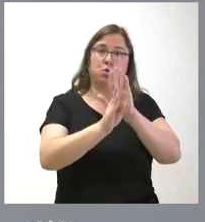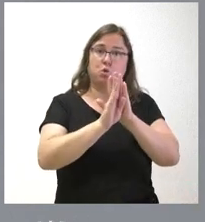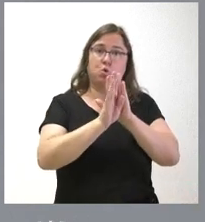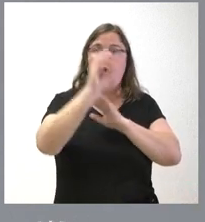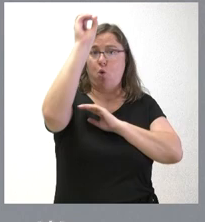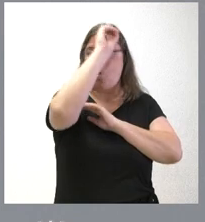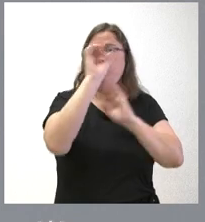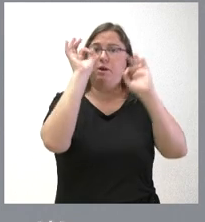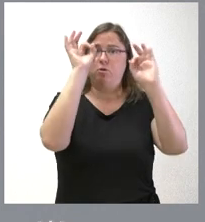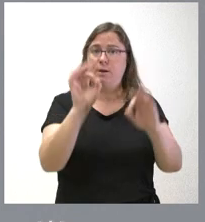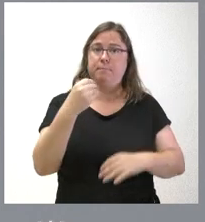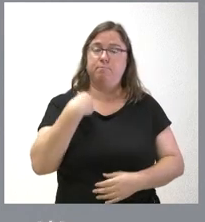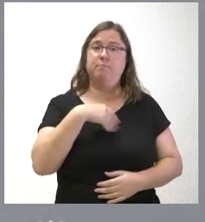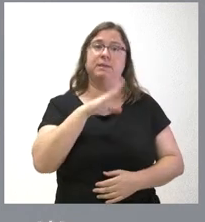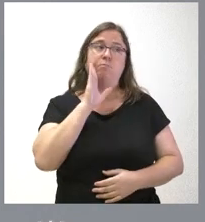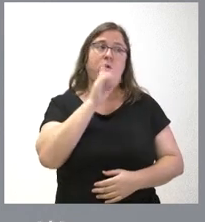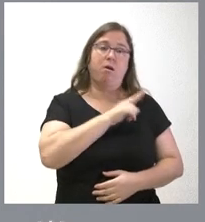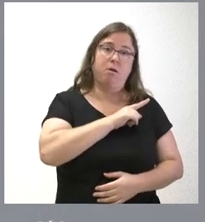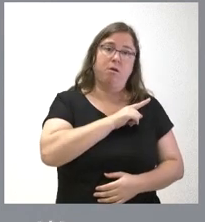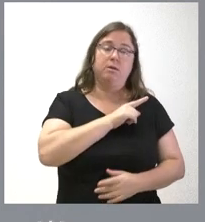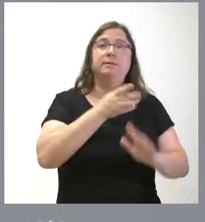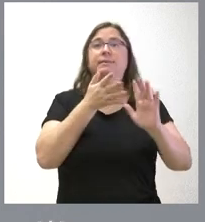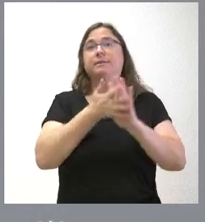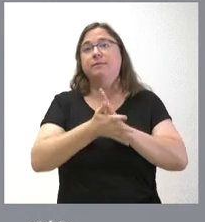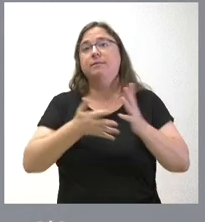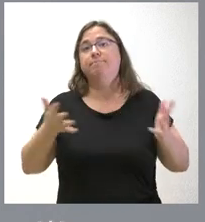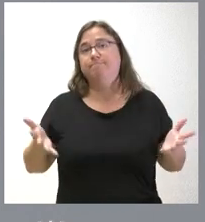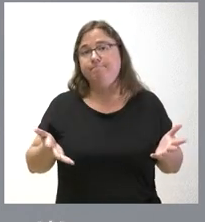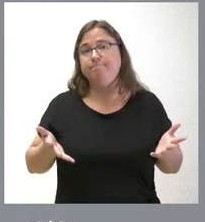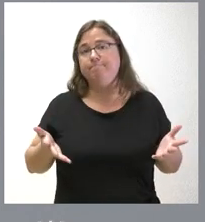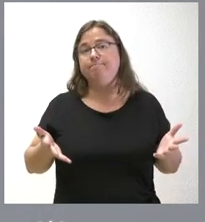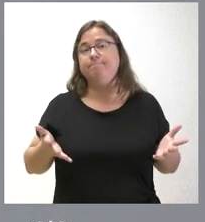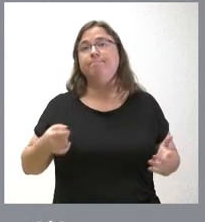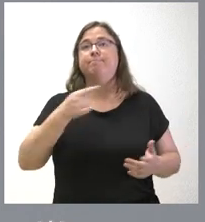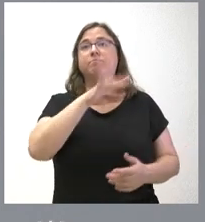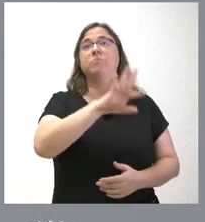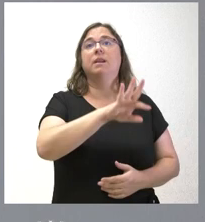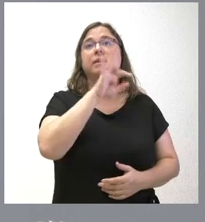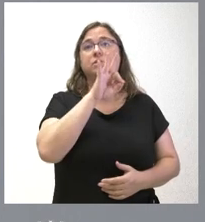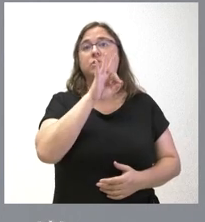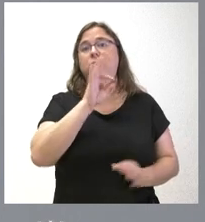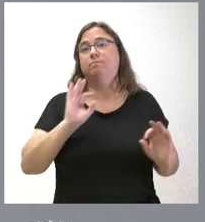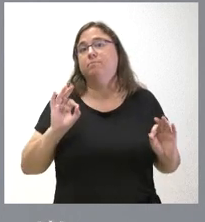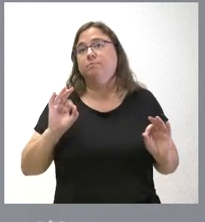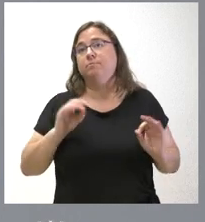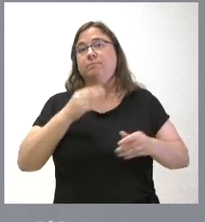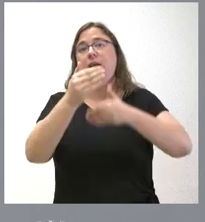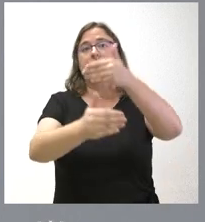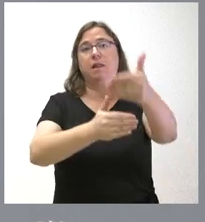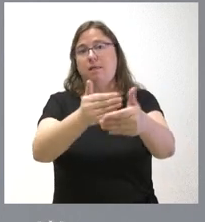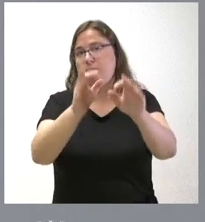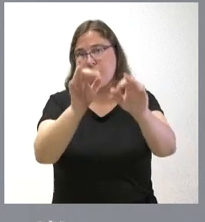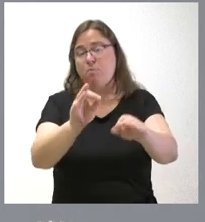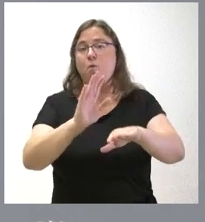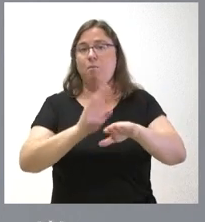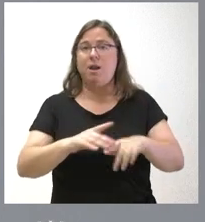que hicimos entonces y por tanto conforme a esa decisión pues se desarrollarán los procedimientos para